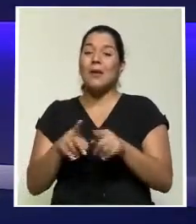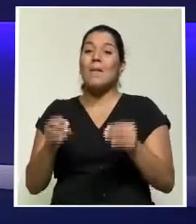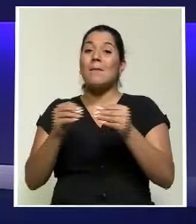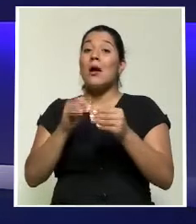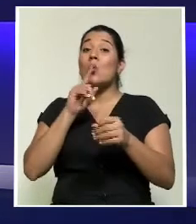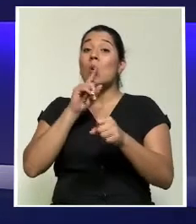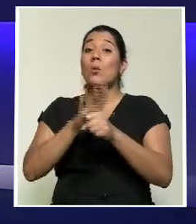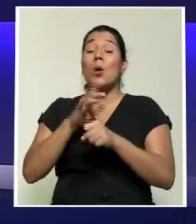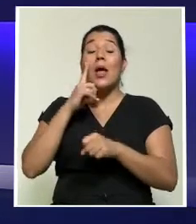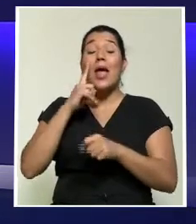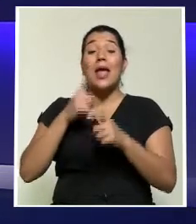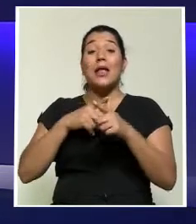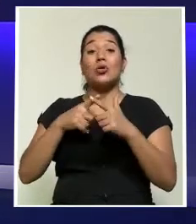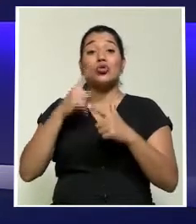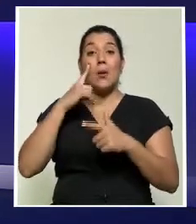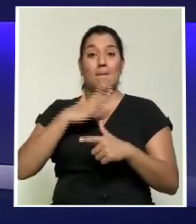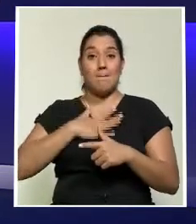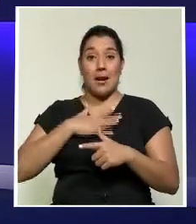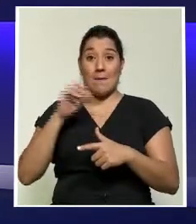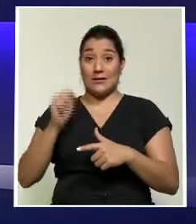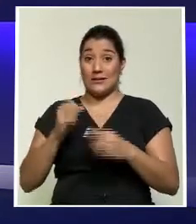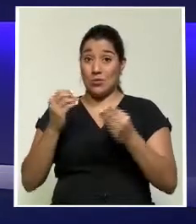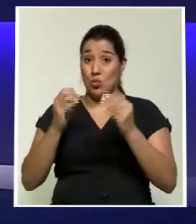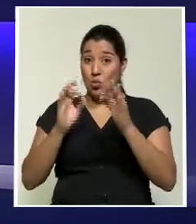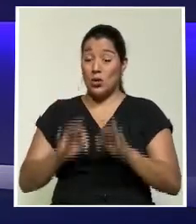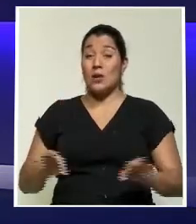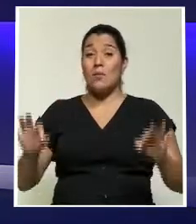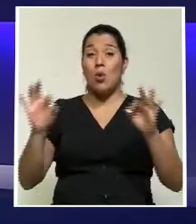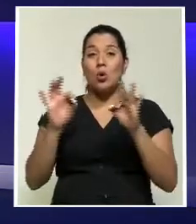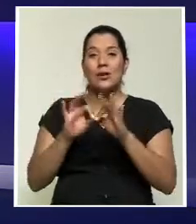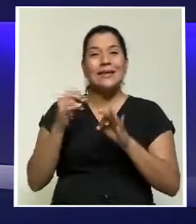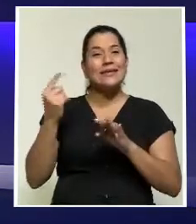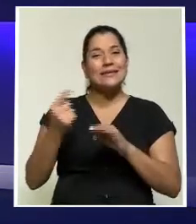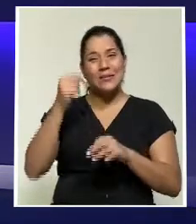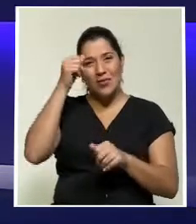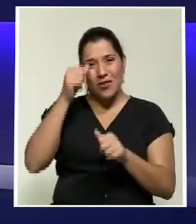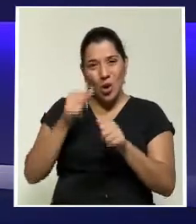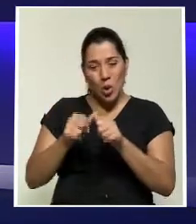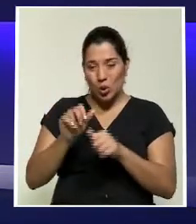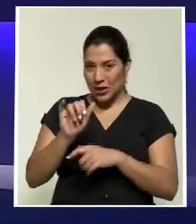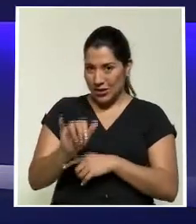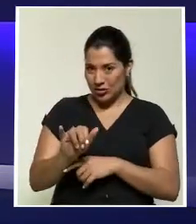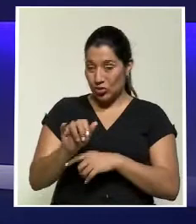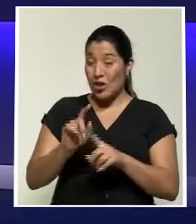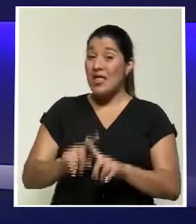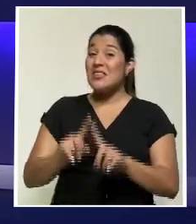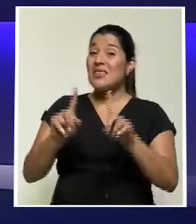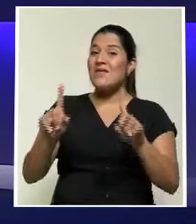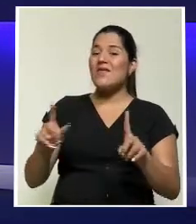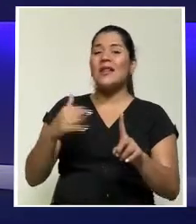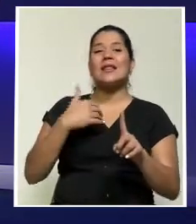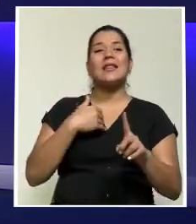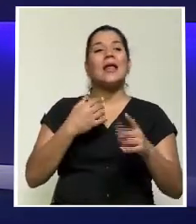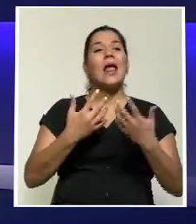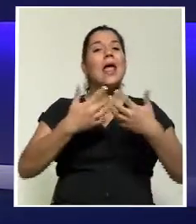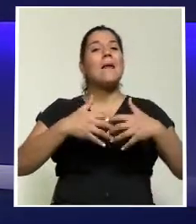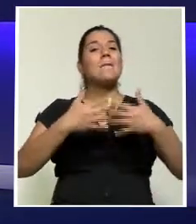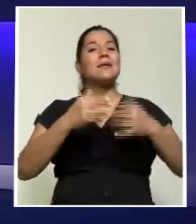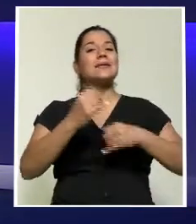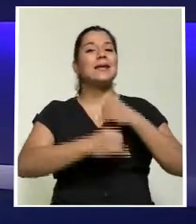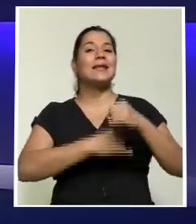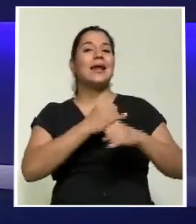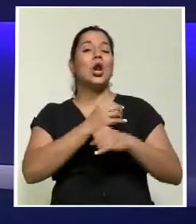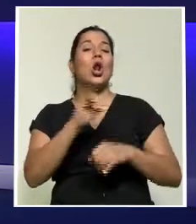para mí sí es muy importante siempre recordar eso, ¿verdad? Diferente, por ejemplo, tener a una multinacional como la Nestlé